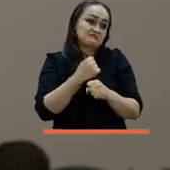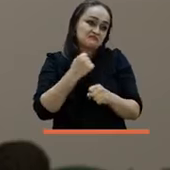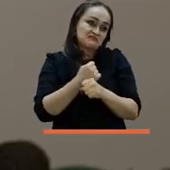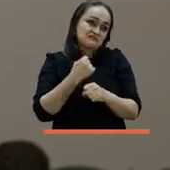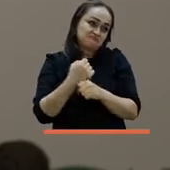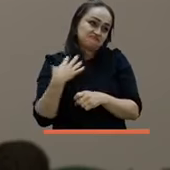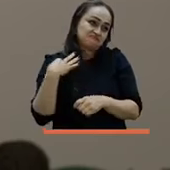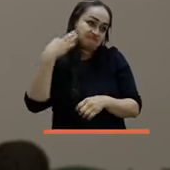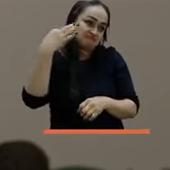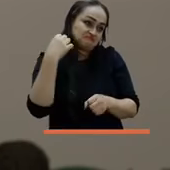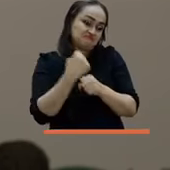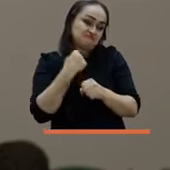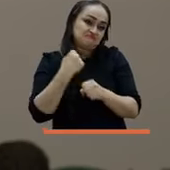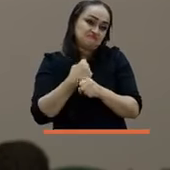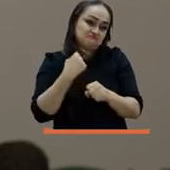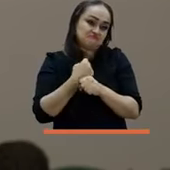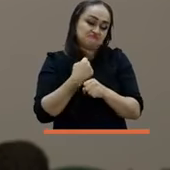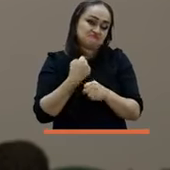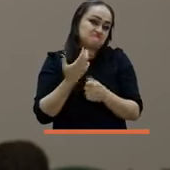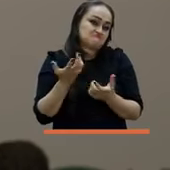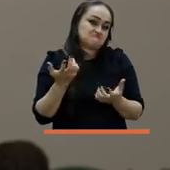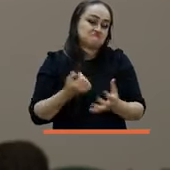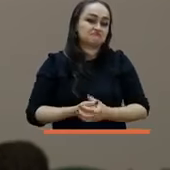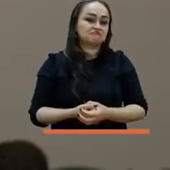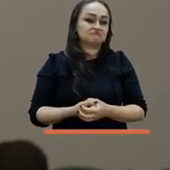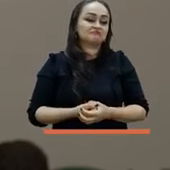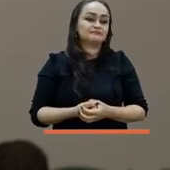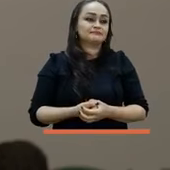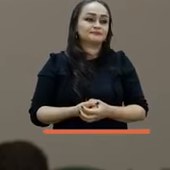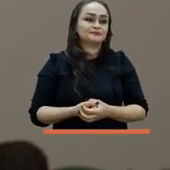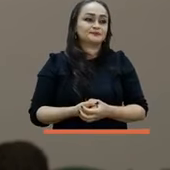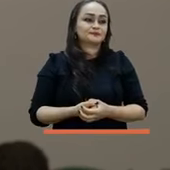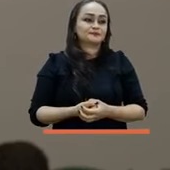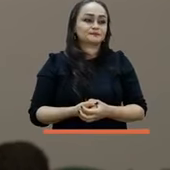puedan brindar obviamente porque